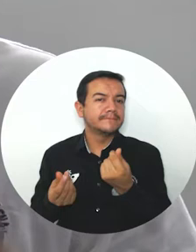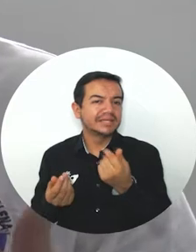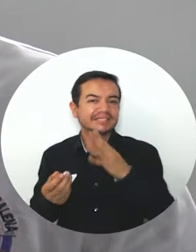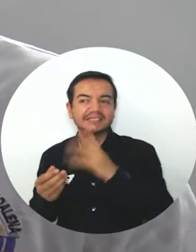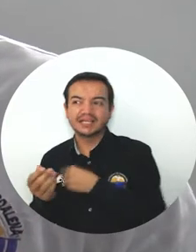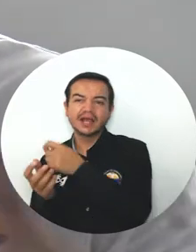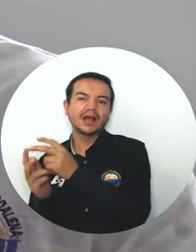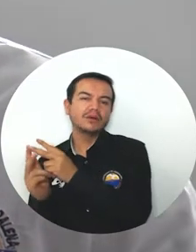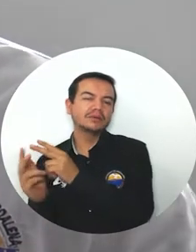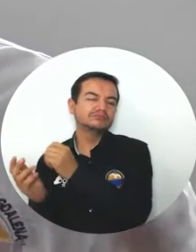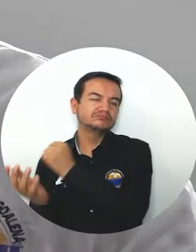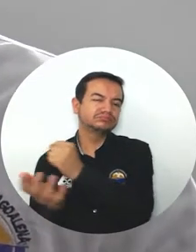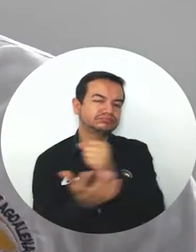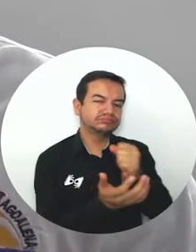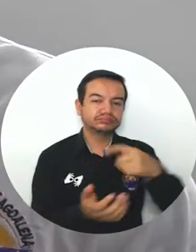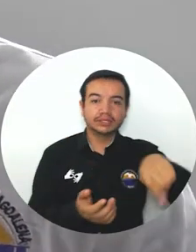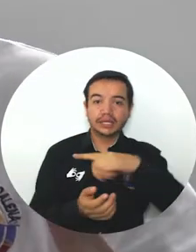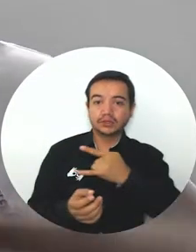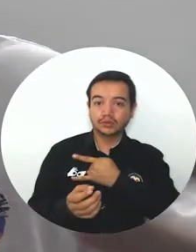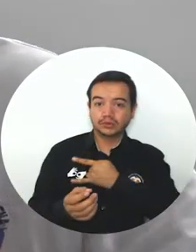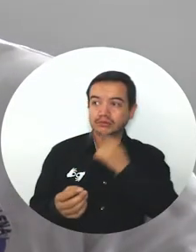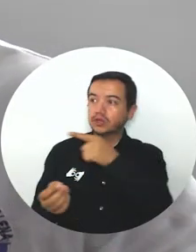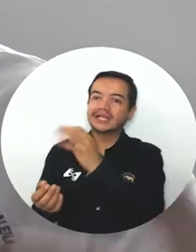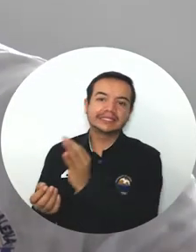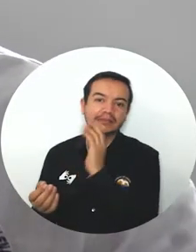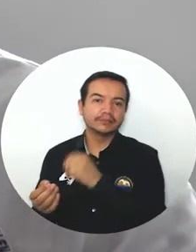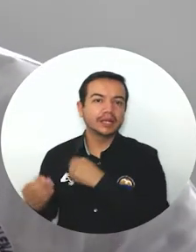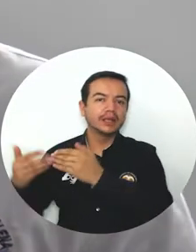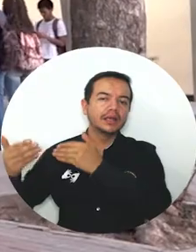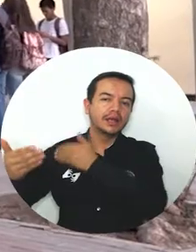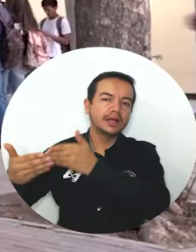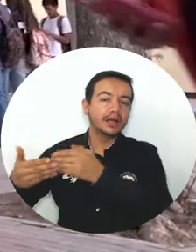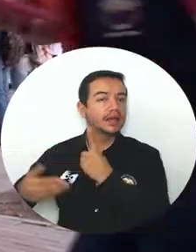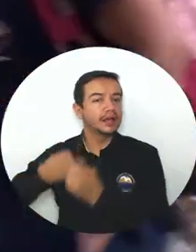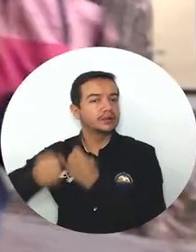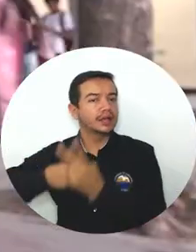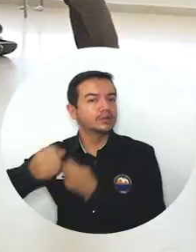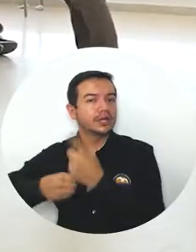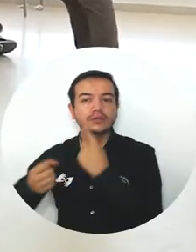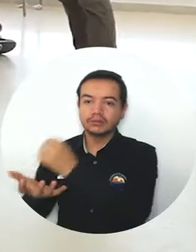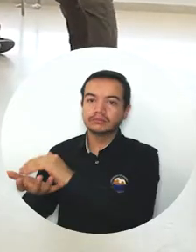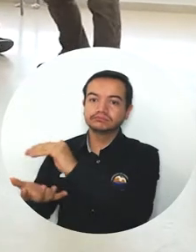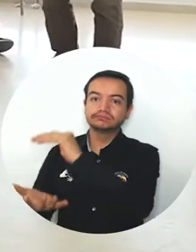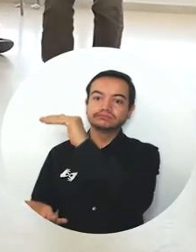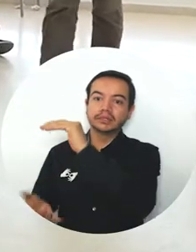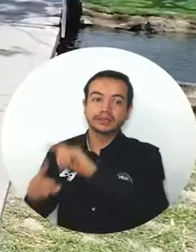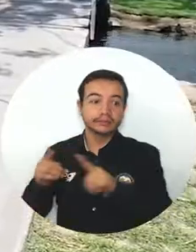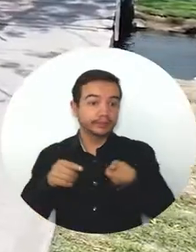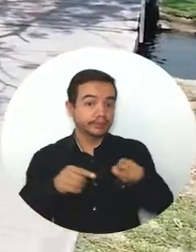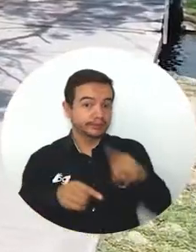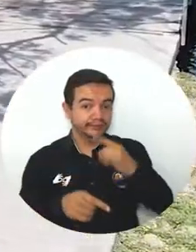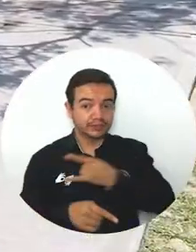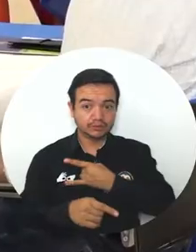públicas un presupuesto para funcionamiento de inversión que crece cada año con el IPC. Pero resulta que los gastos de las universidades crecen muy